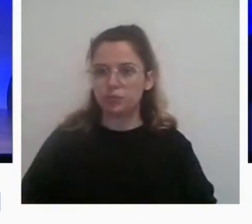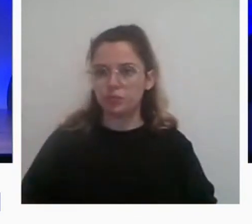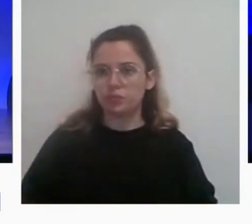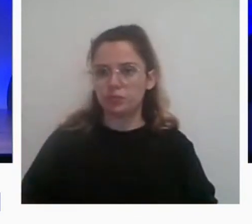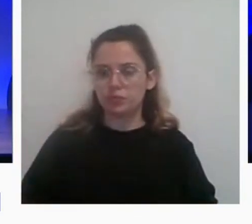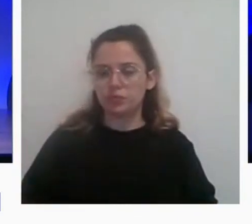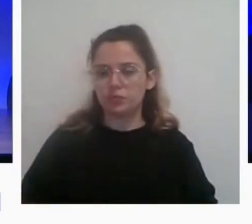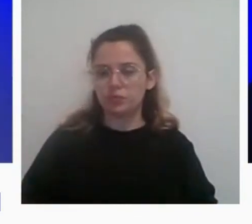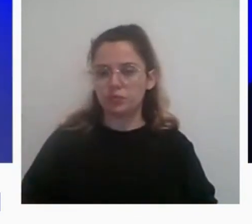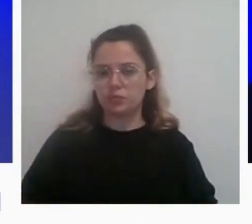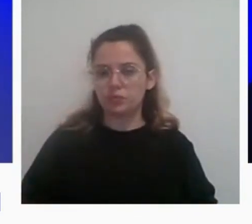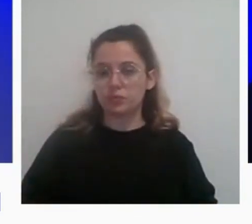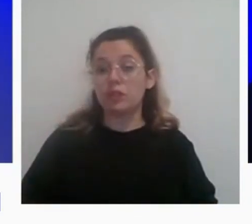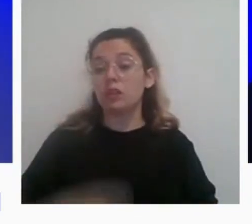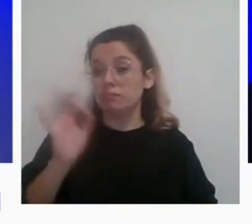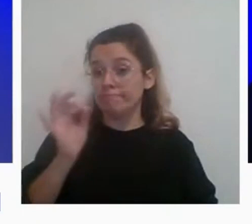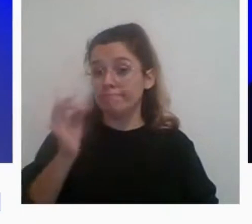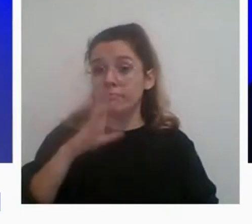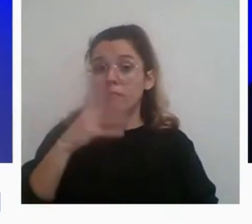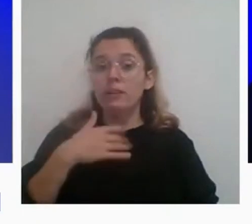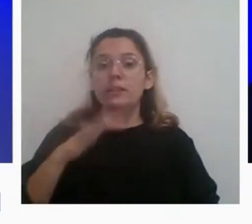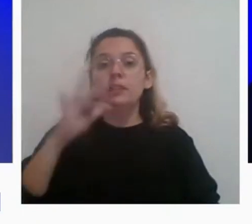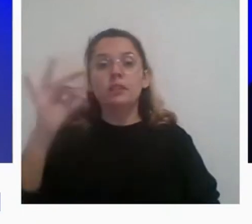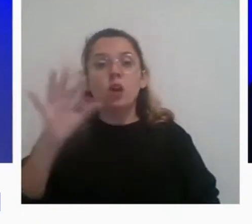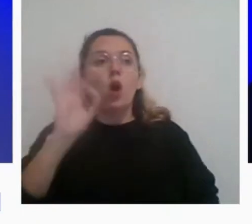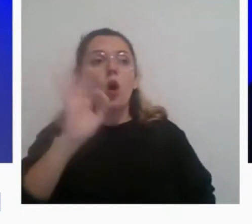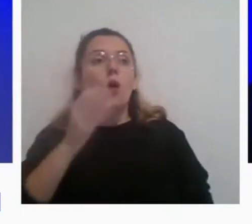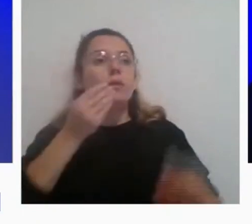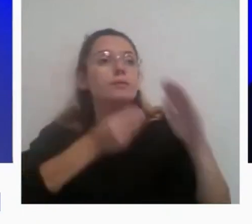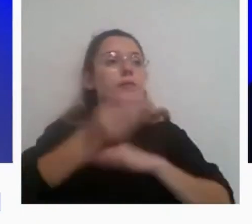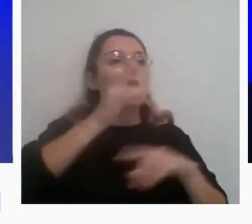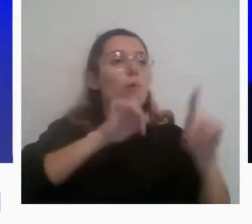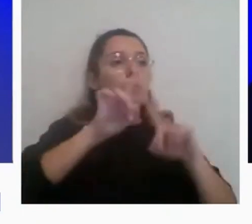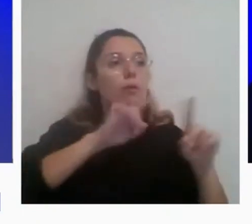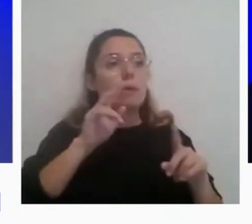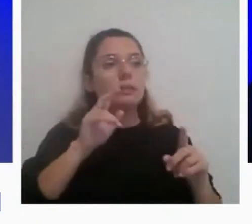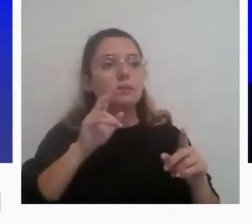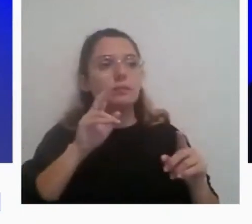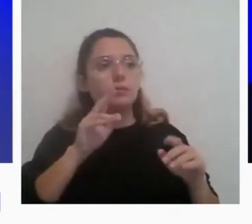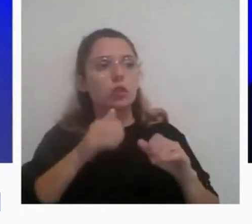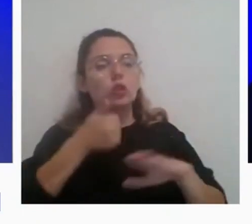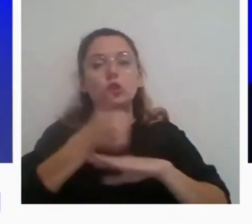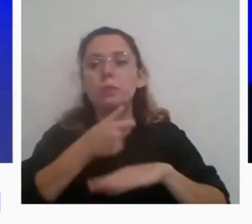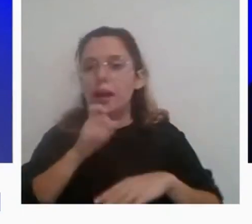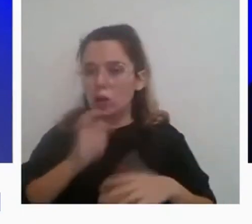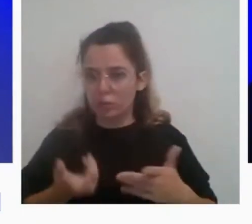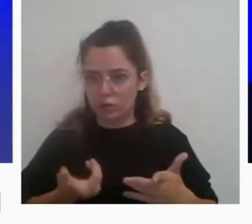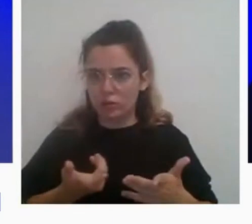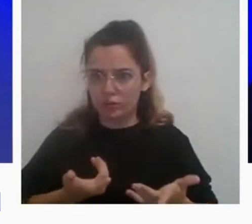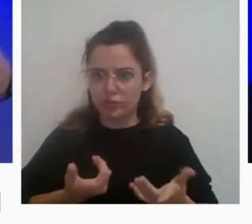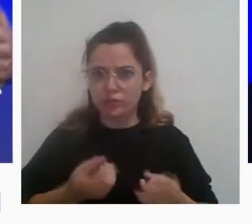el poder sumar o que mi hijo vea cómo se superan los problemas, porque realmente una startup es como hace poco decía en una